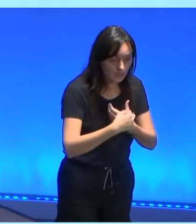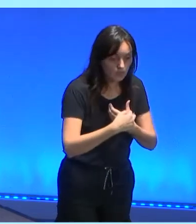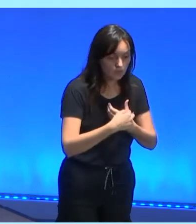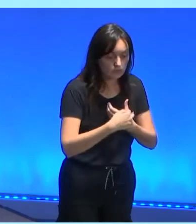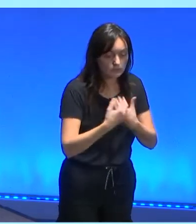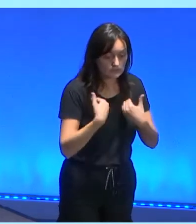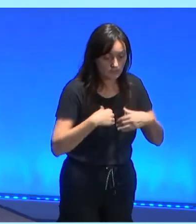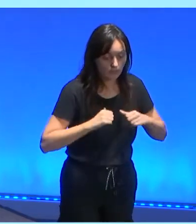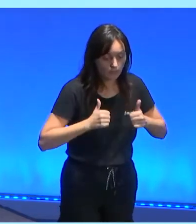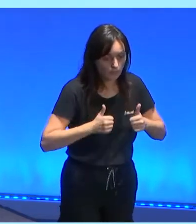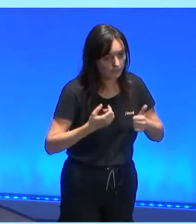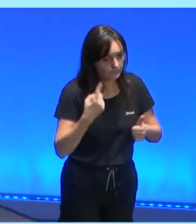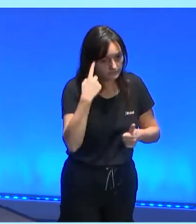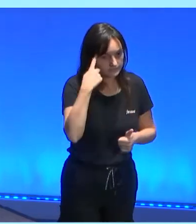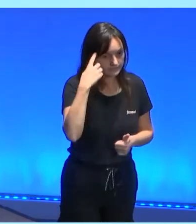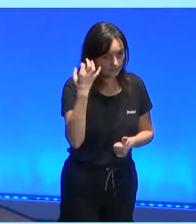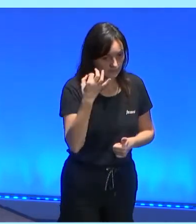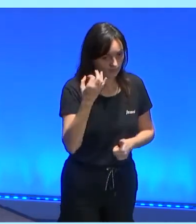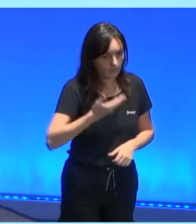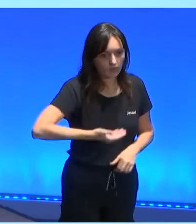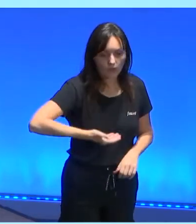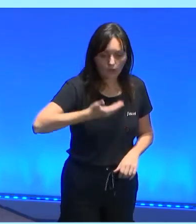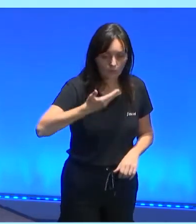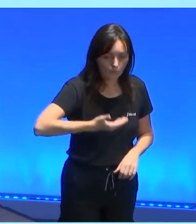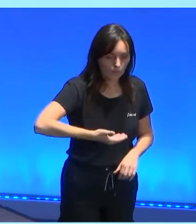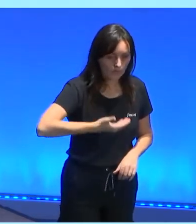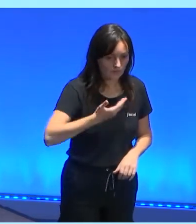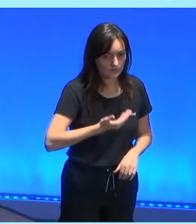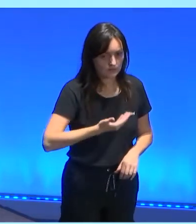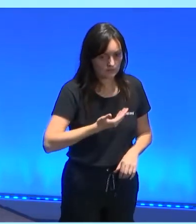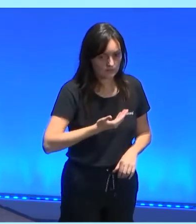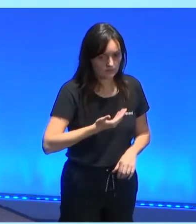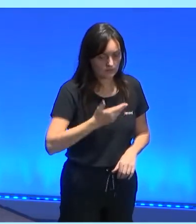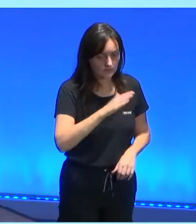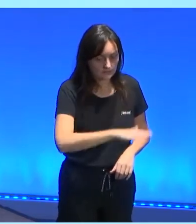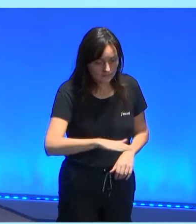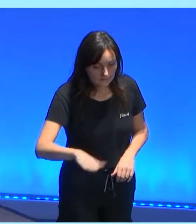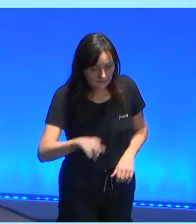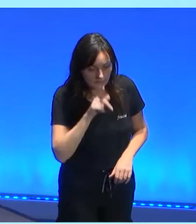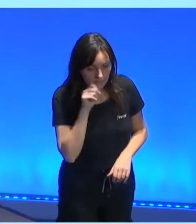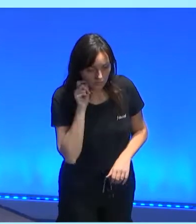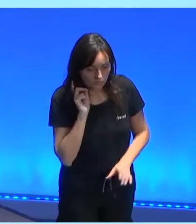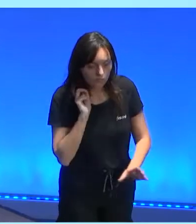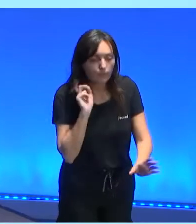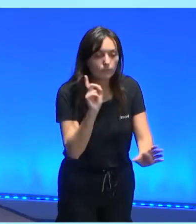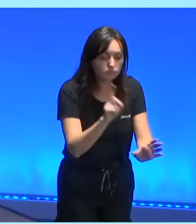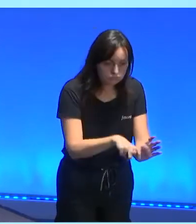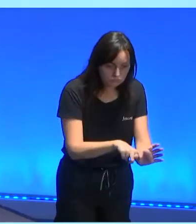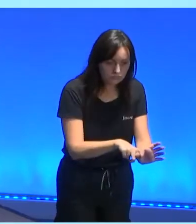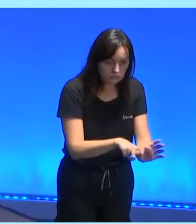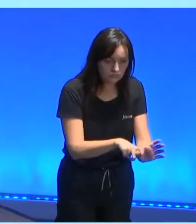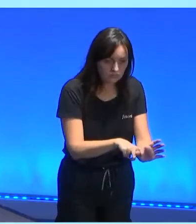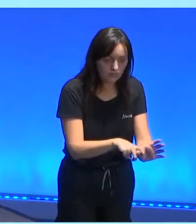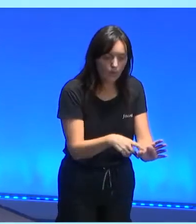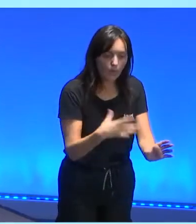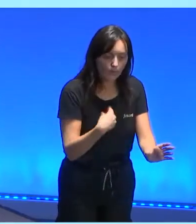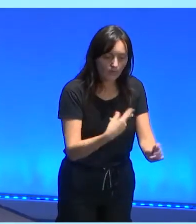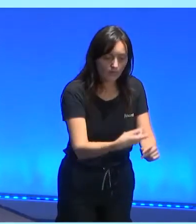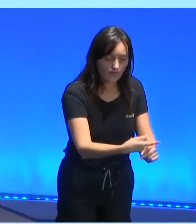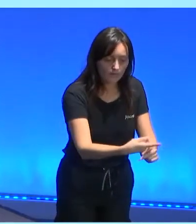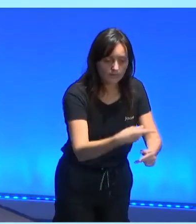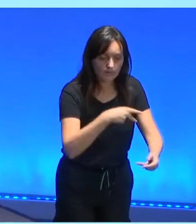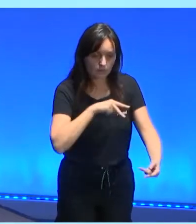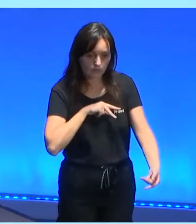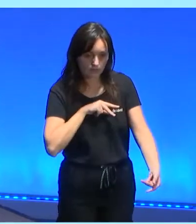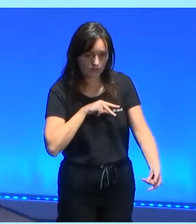que saberlo. Es muy importante que en lo que los niños y las niñas participen tengan una devolución,